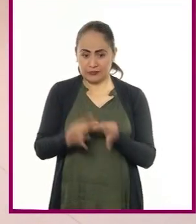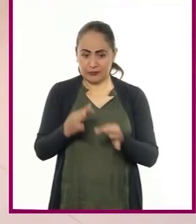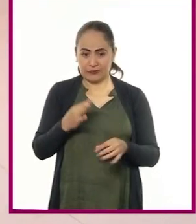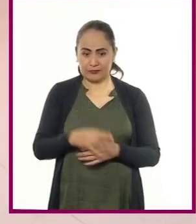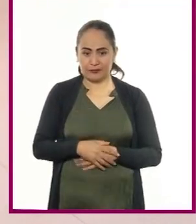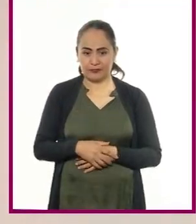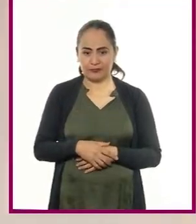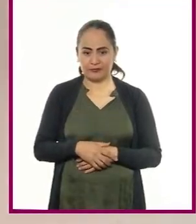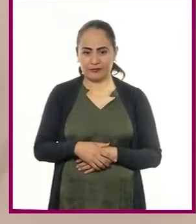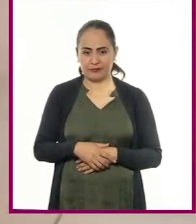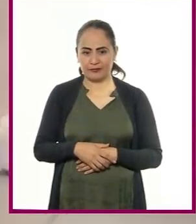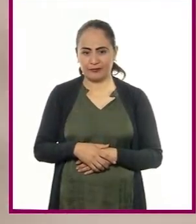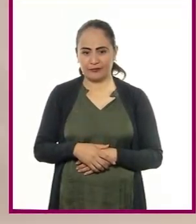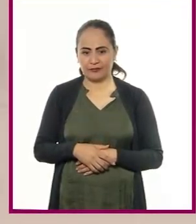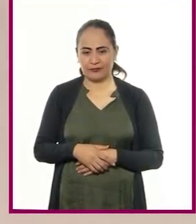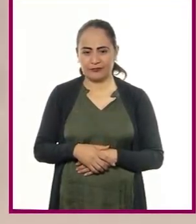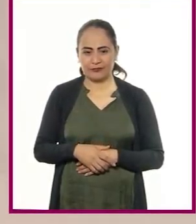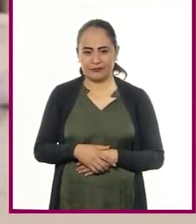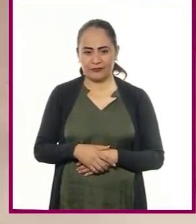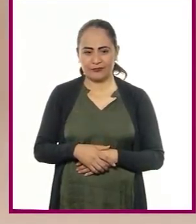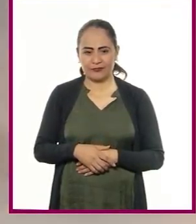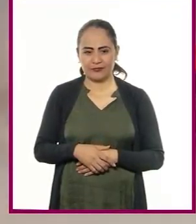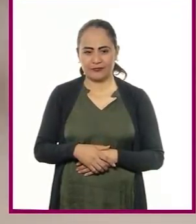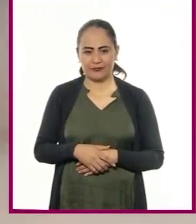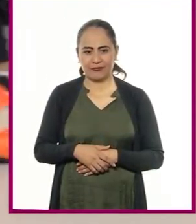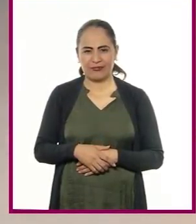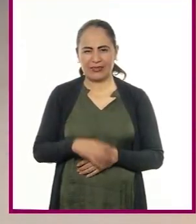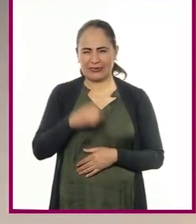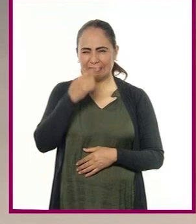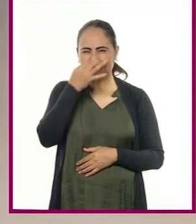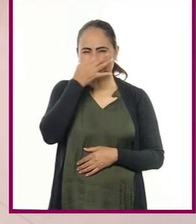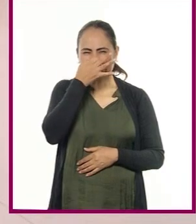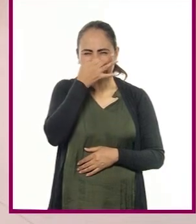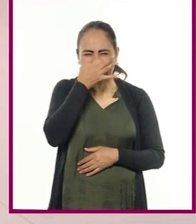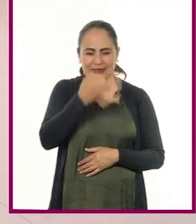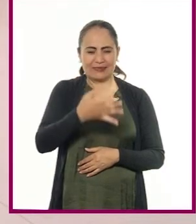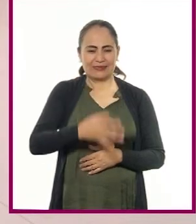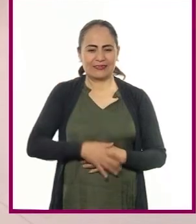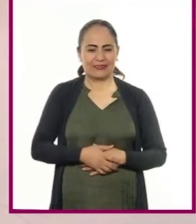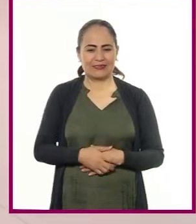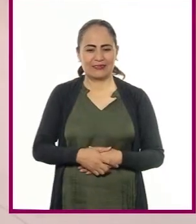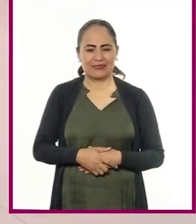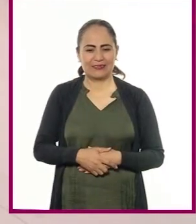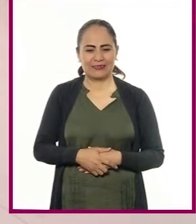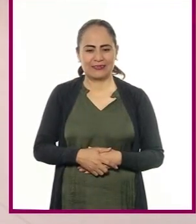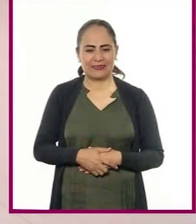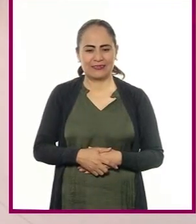Casi.